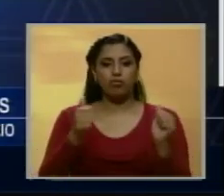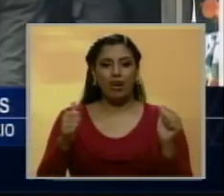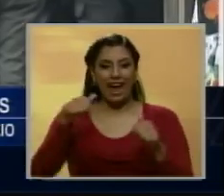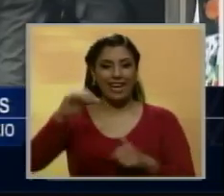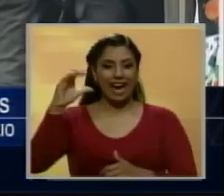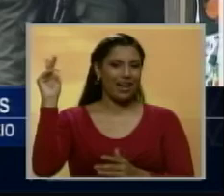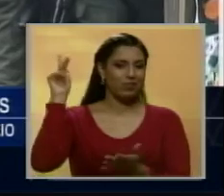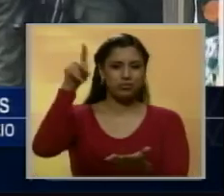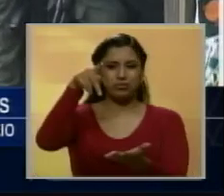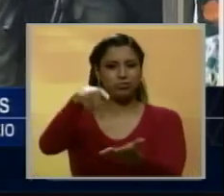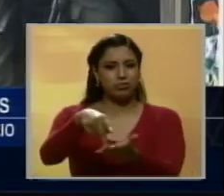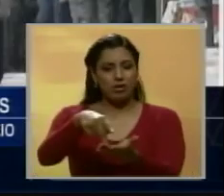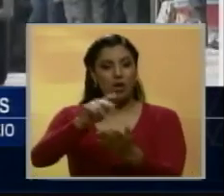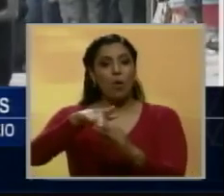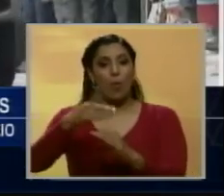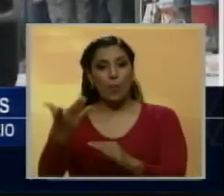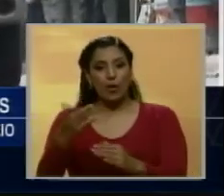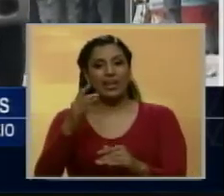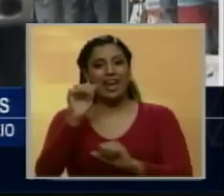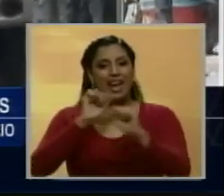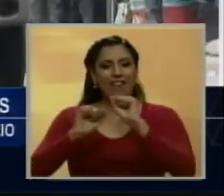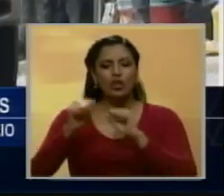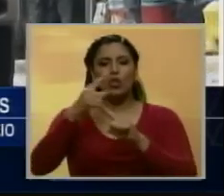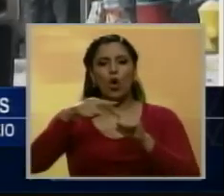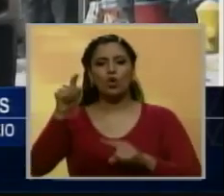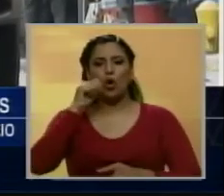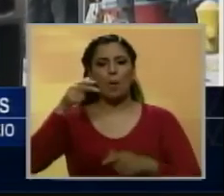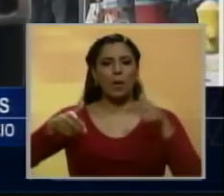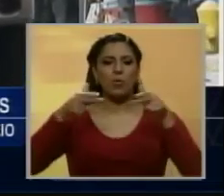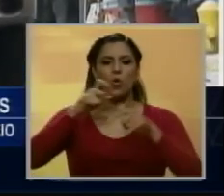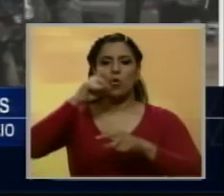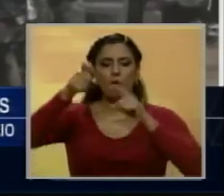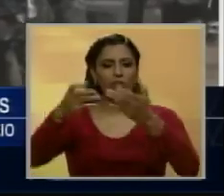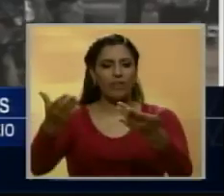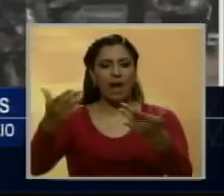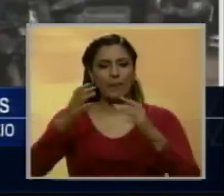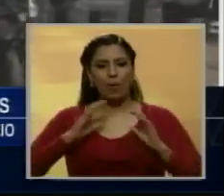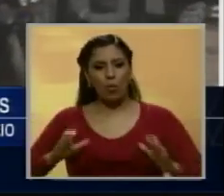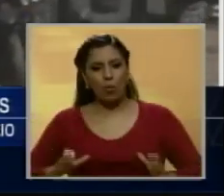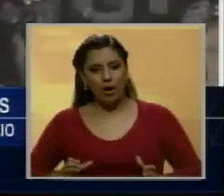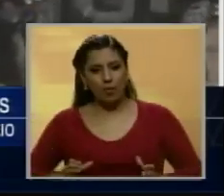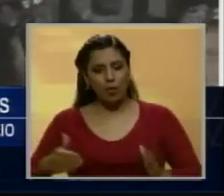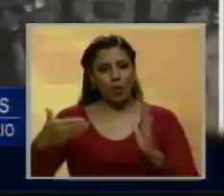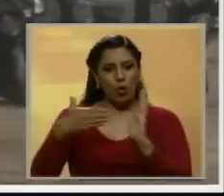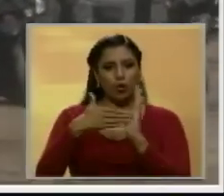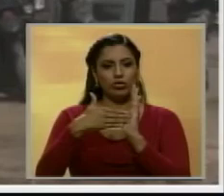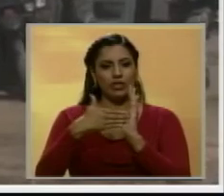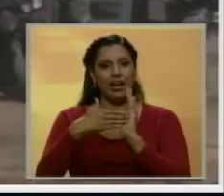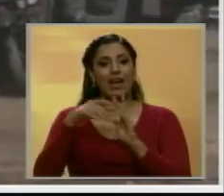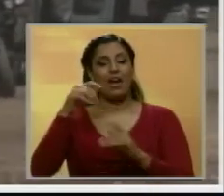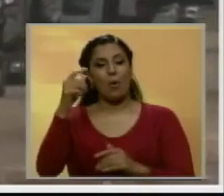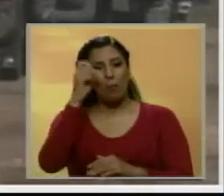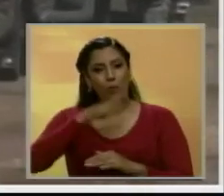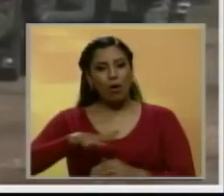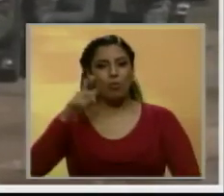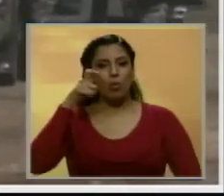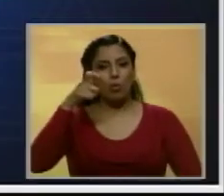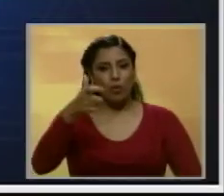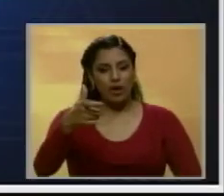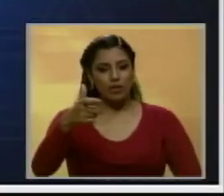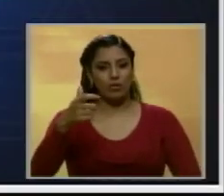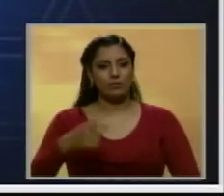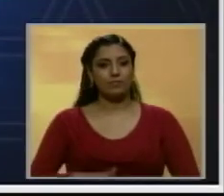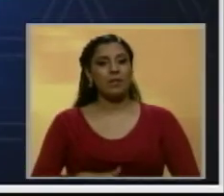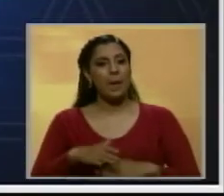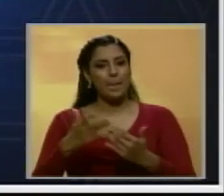ley en la capital venezolana se tomó para evitar que otros hombres armados pudieran atacar la medicatura forense de la población llanera del